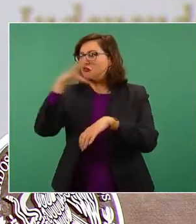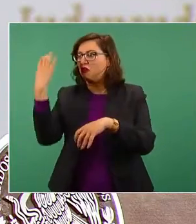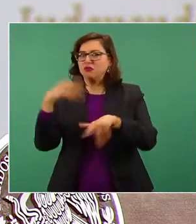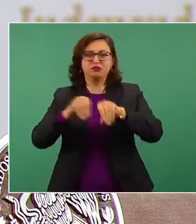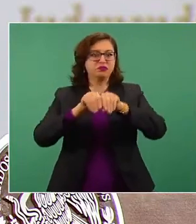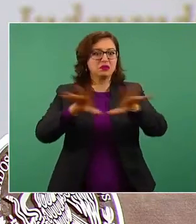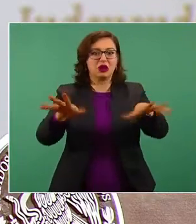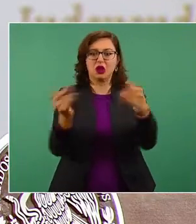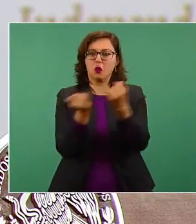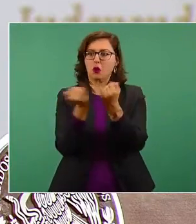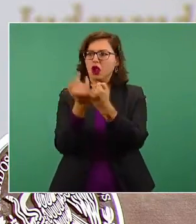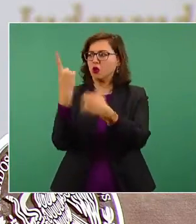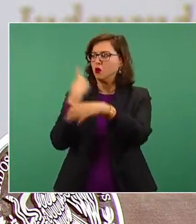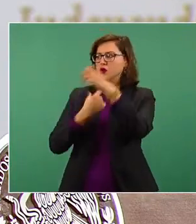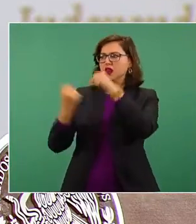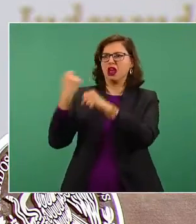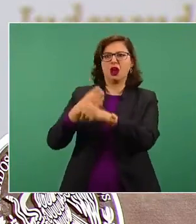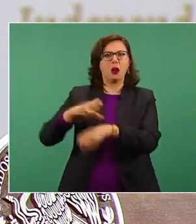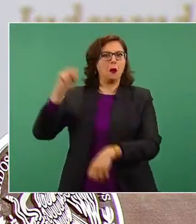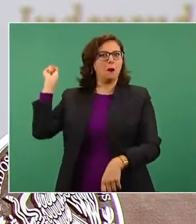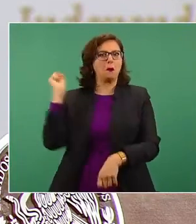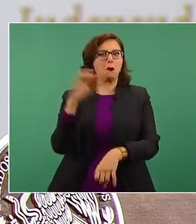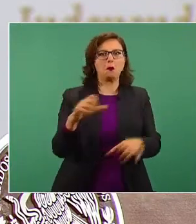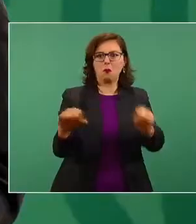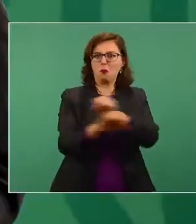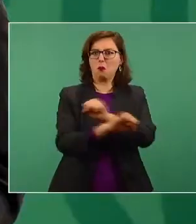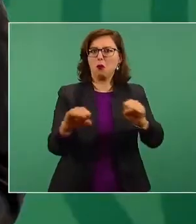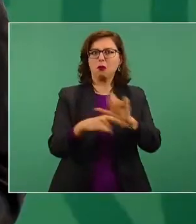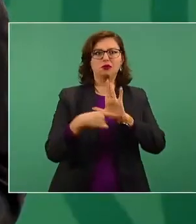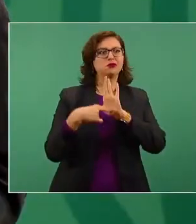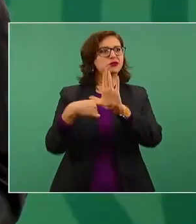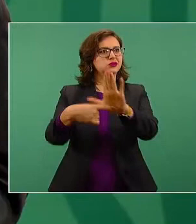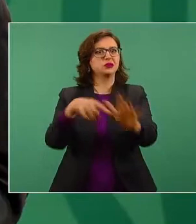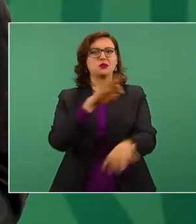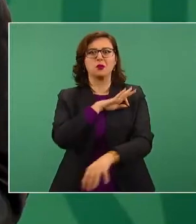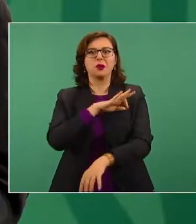Antes no era posible eso, ¿cómo se replicaba?